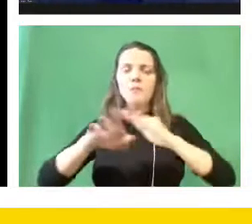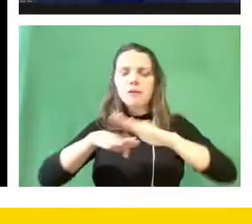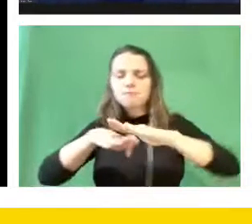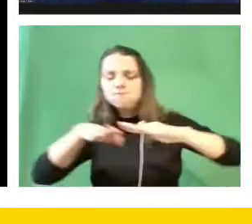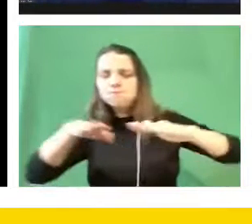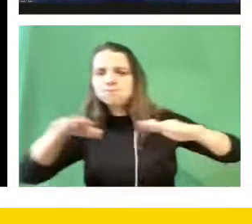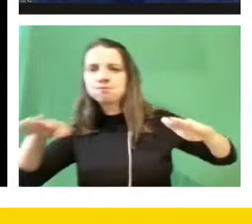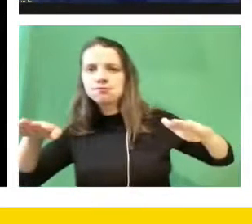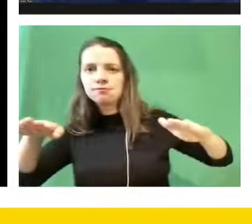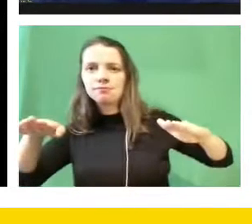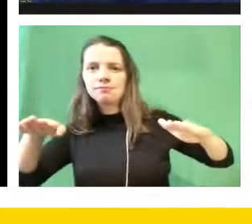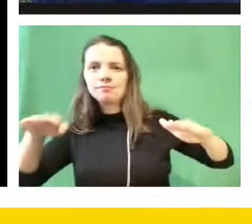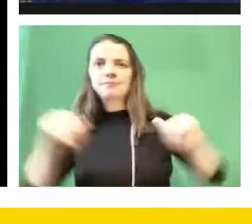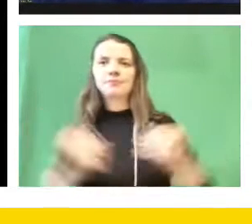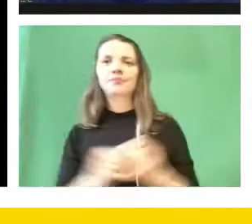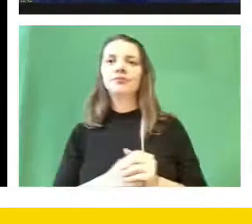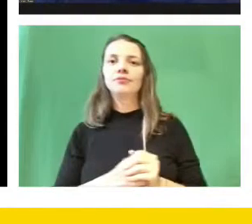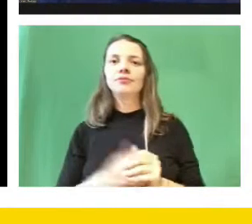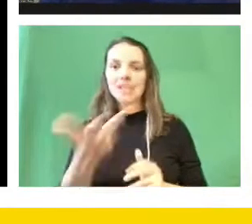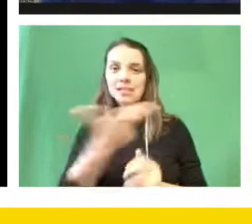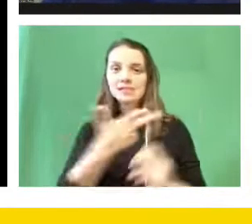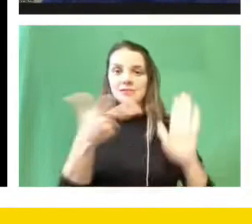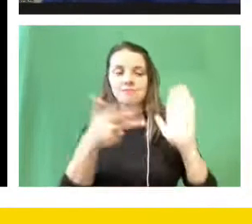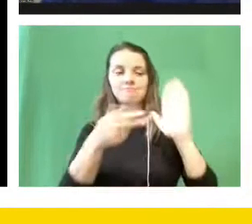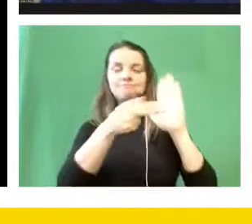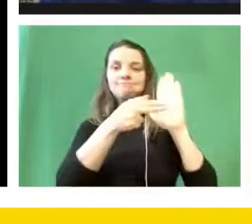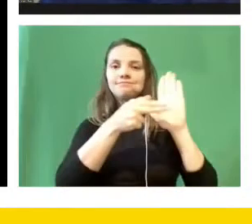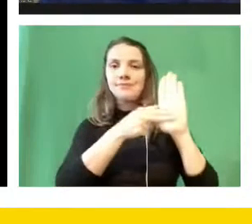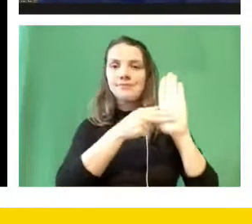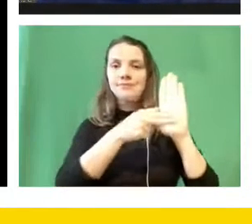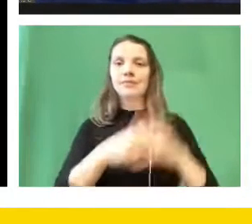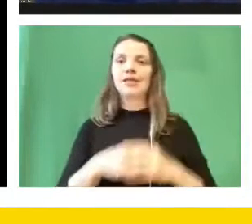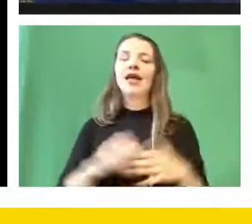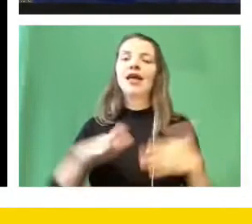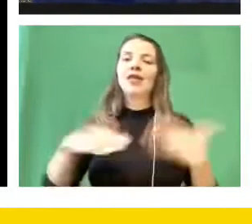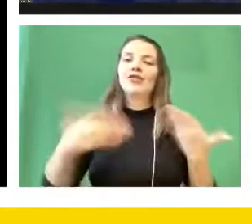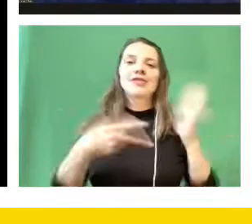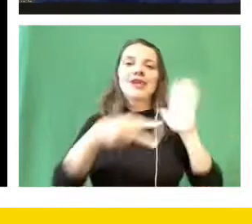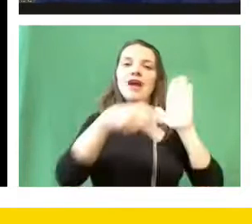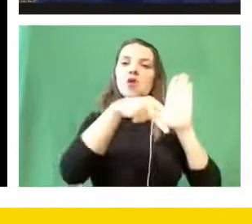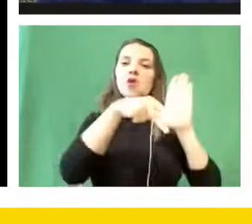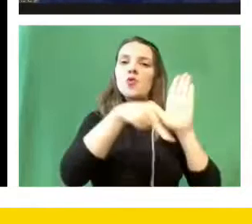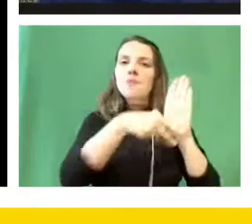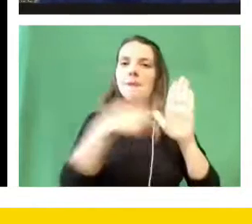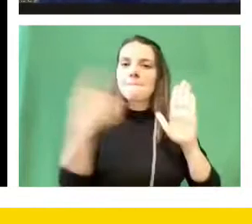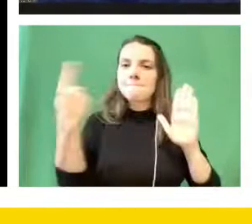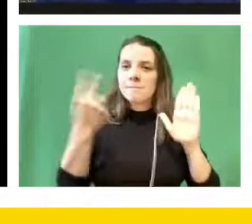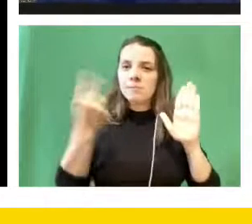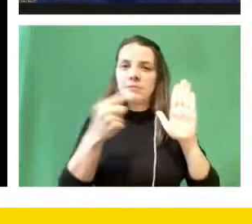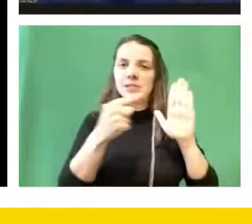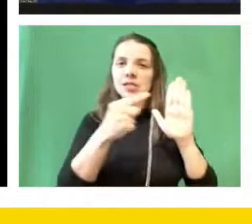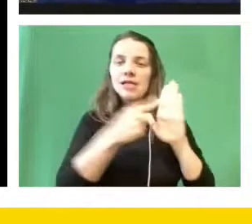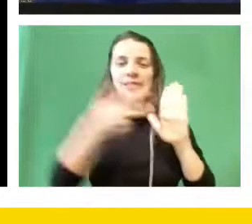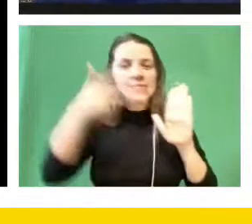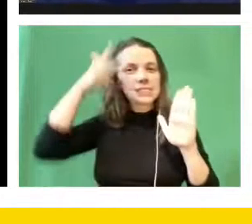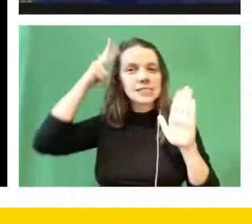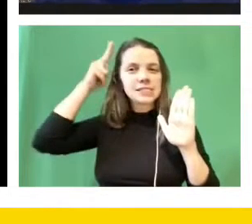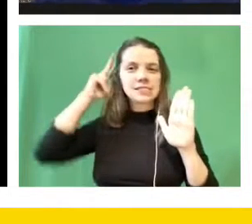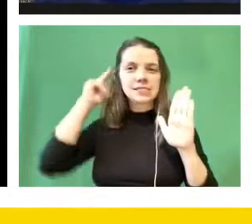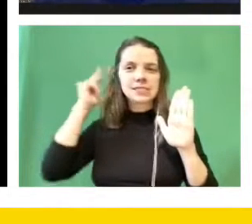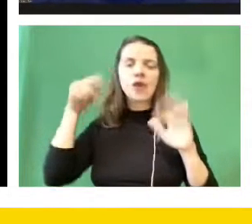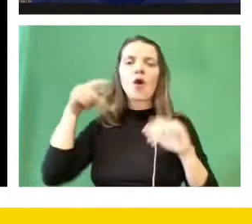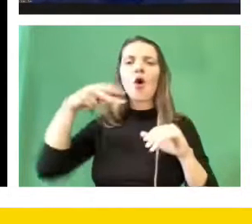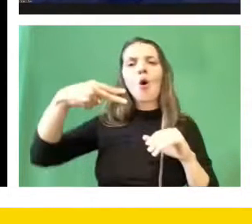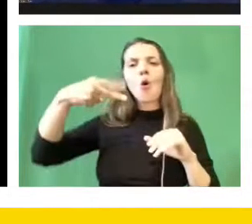favor. Entonces, la primera normativa, lo que importa es que Chile, a contar de junio de este año, tiene una ley de